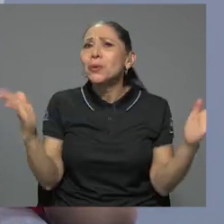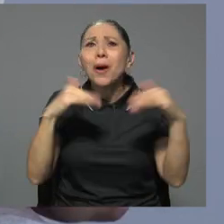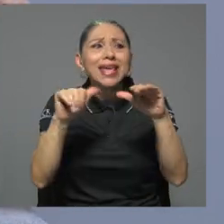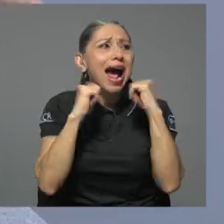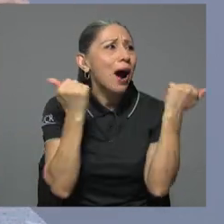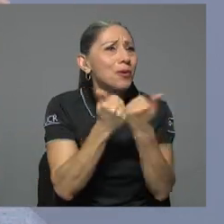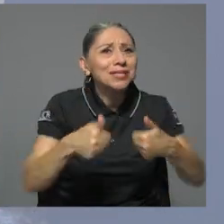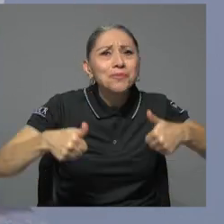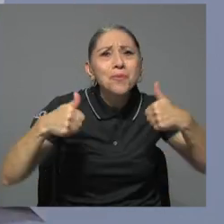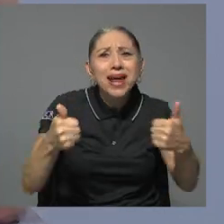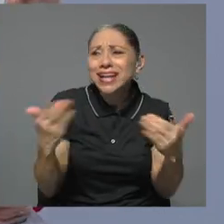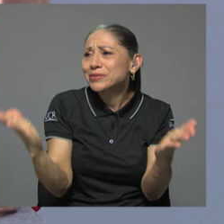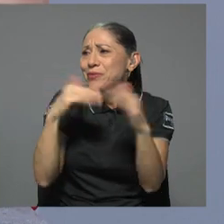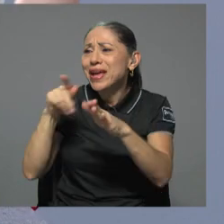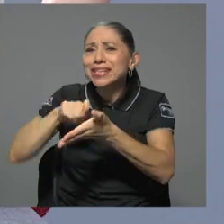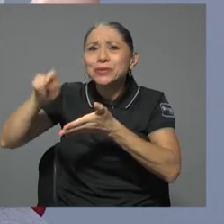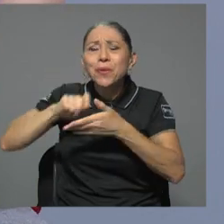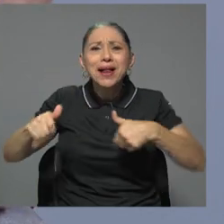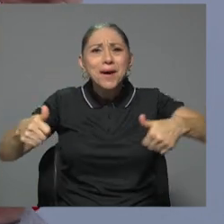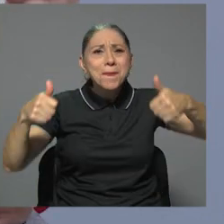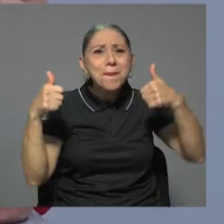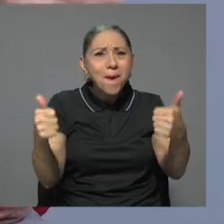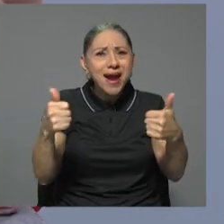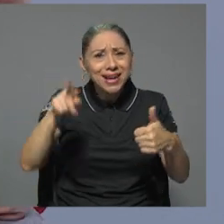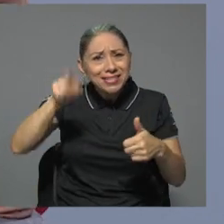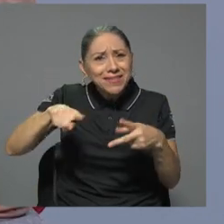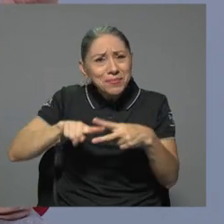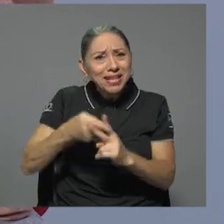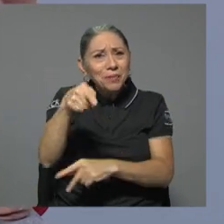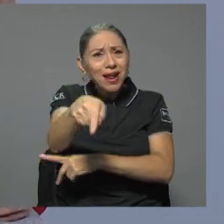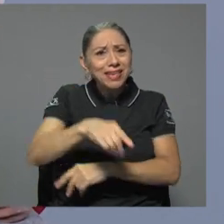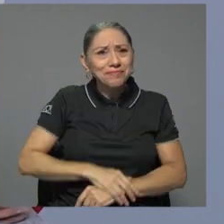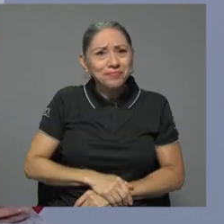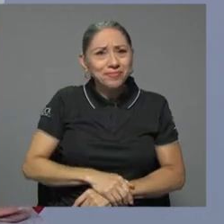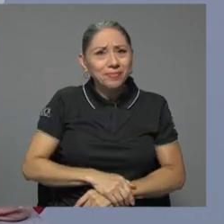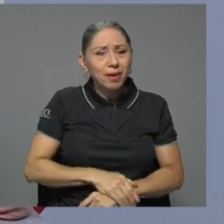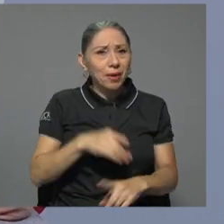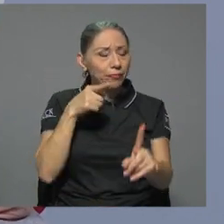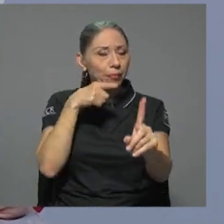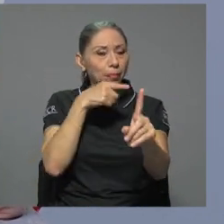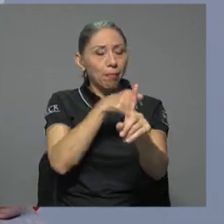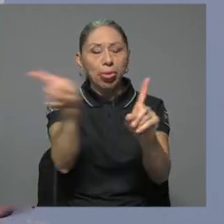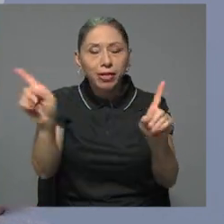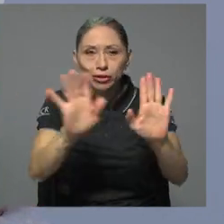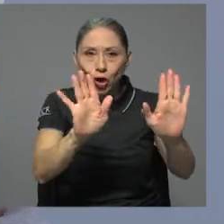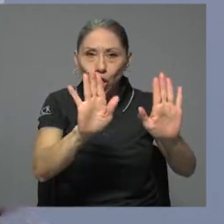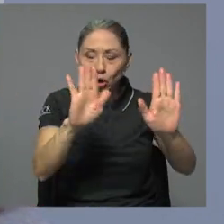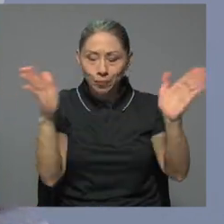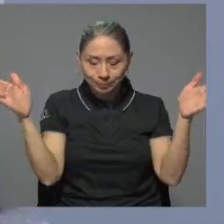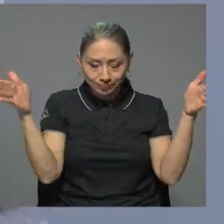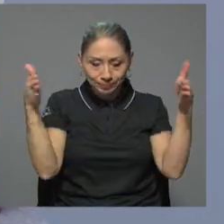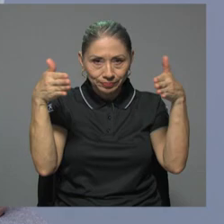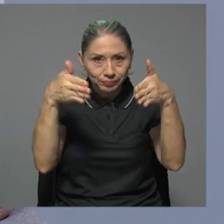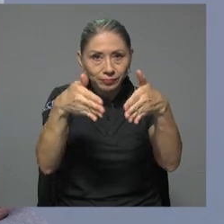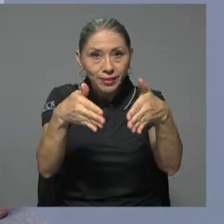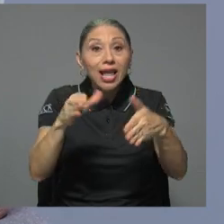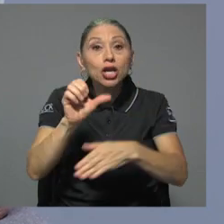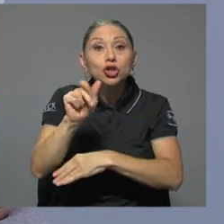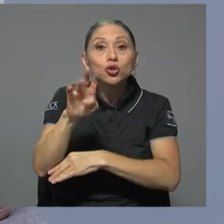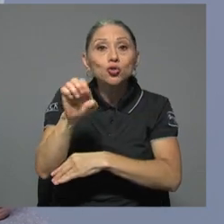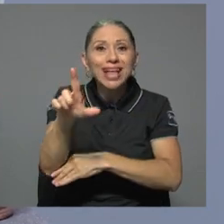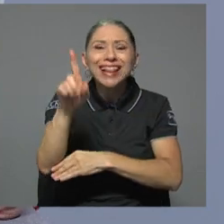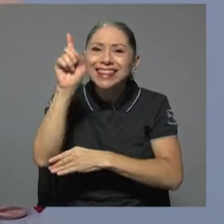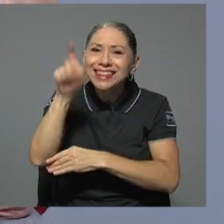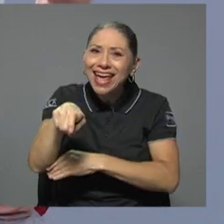escuelas buenas o sea hay que empezar por ahí pero no quiero desviarme ok entonces shuttle debe conectar